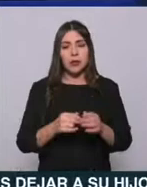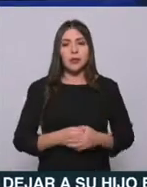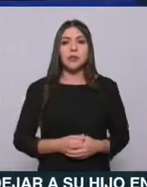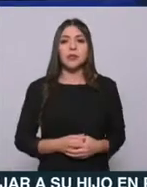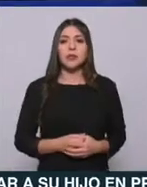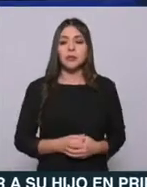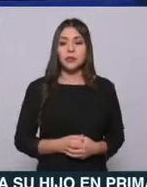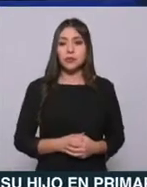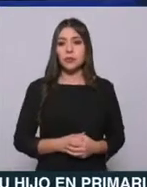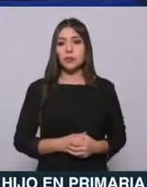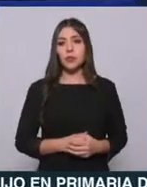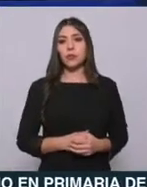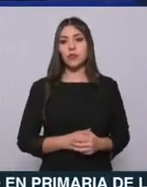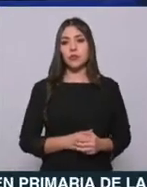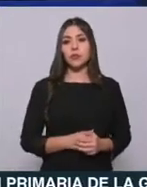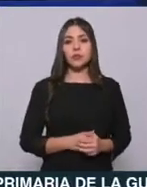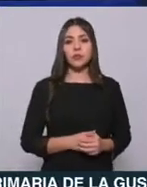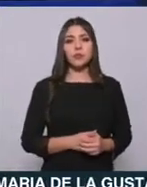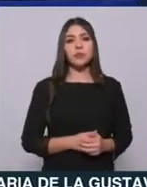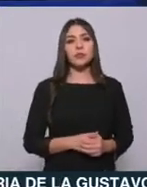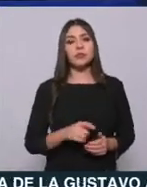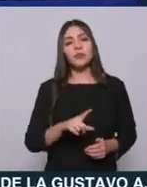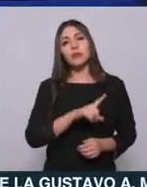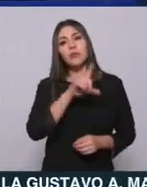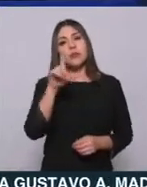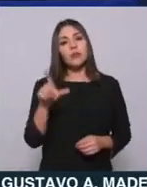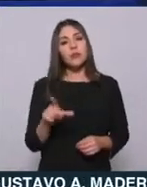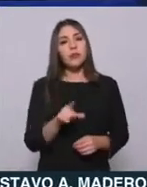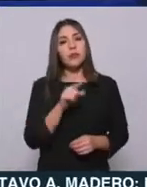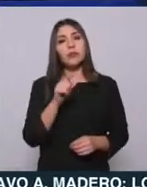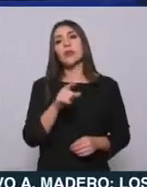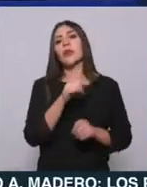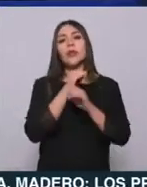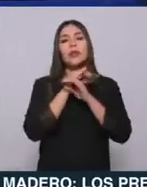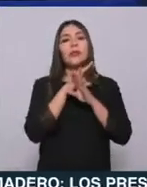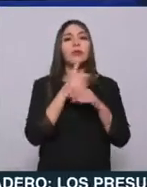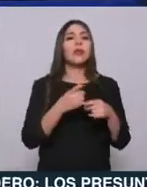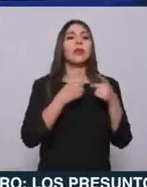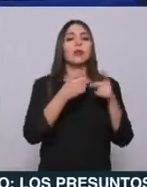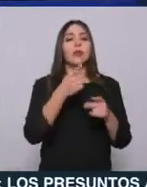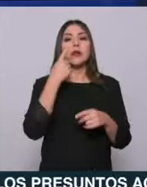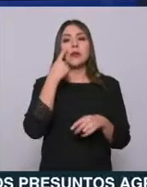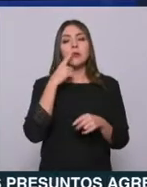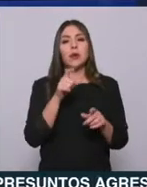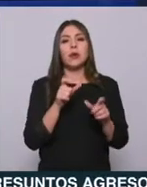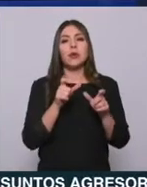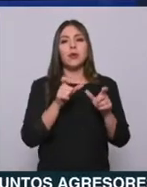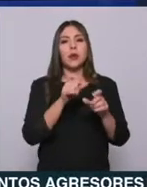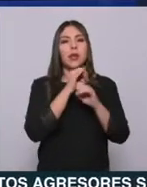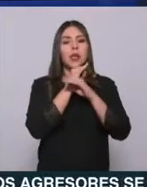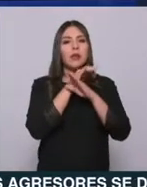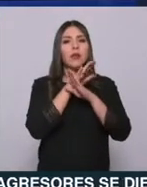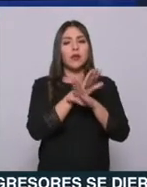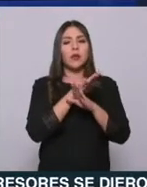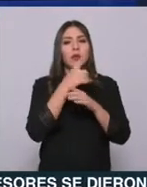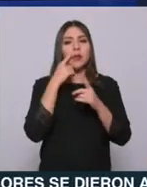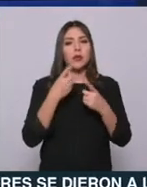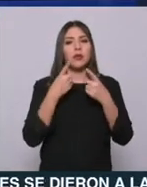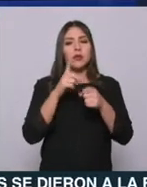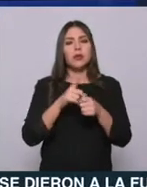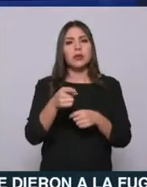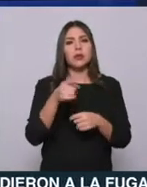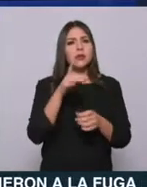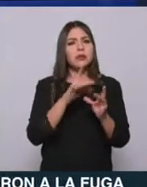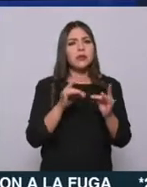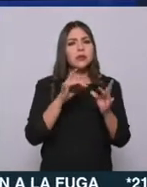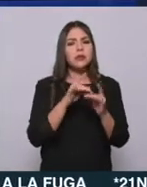Posteriormente se lleva a cabo la información a la guardia del Centro Nacional de Trasplantes, informándoles en vivo que estamos